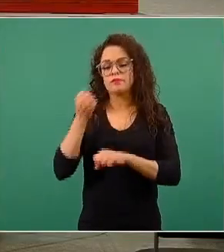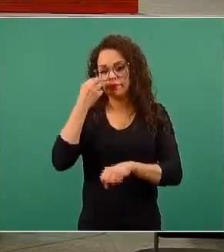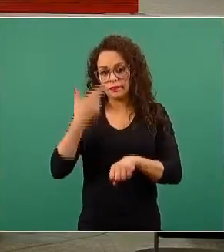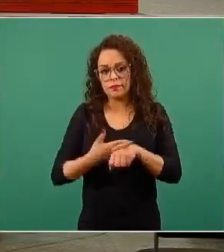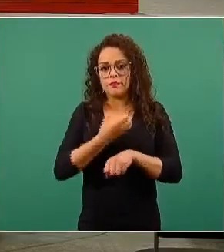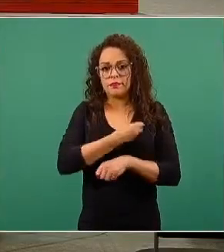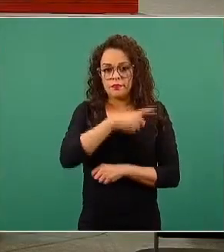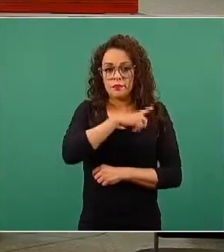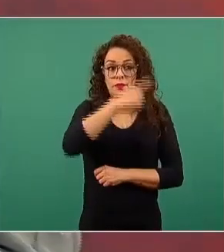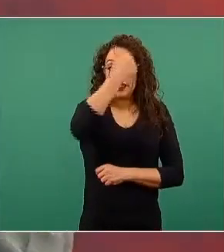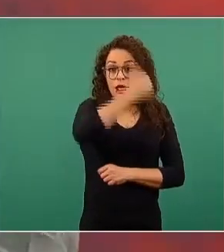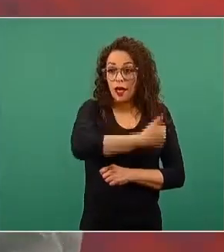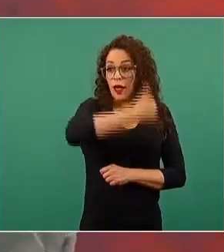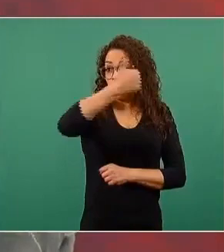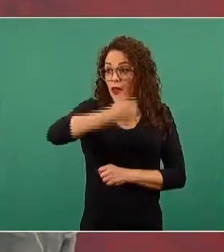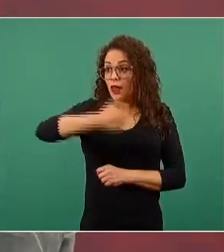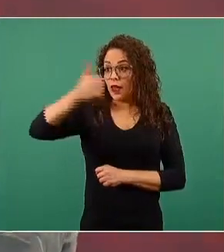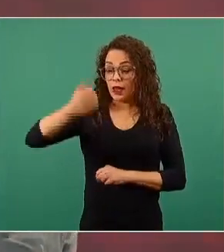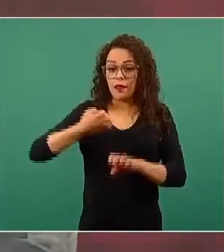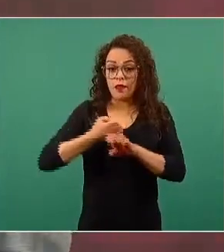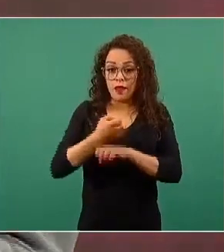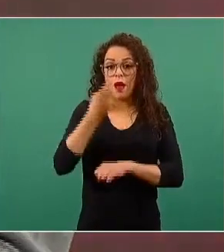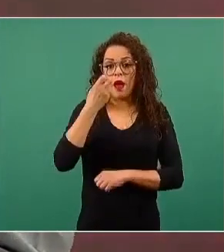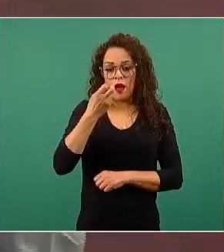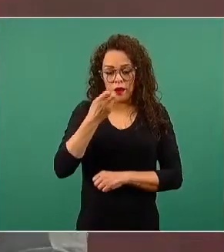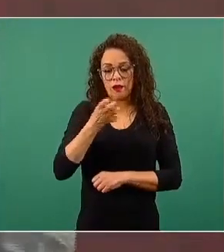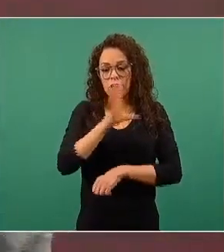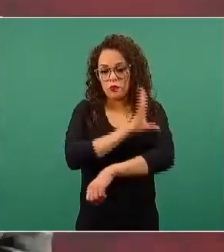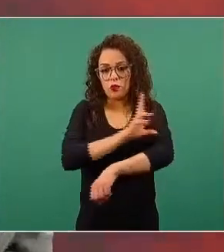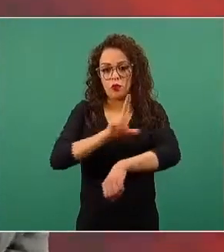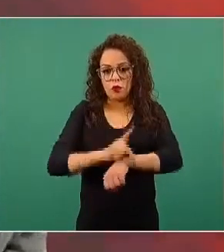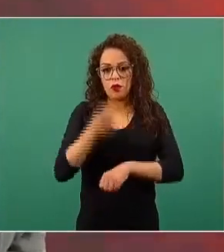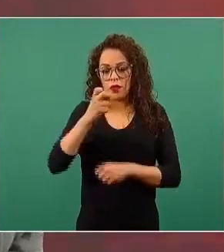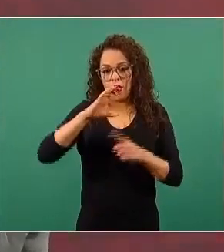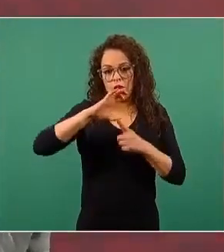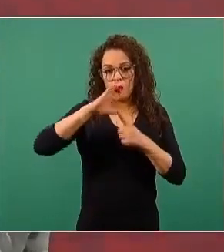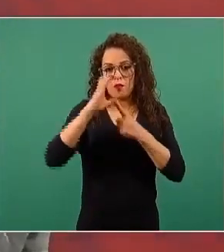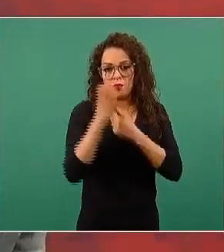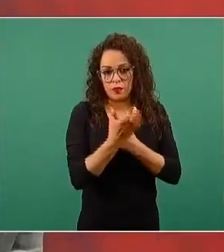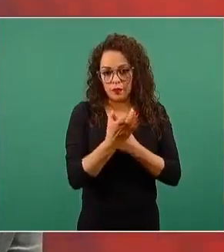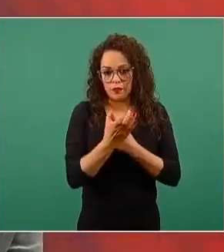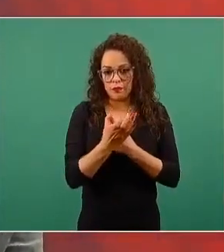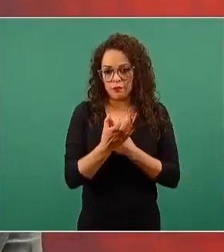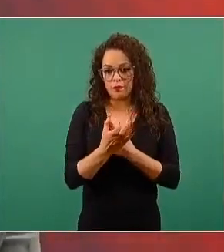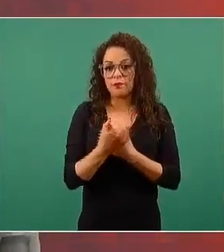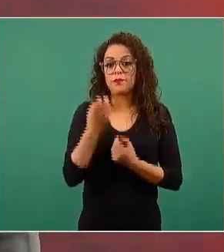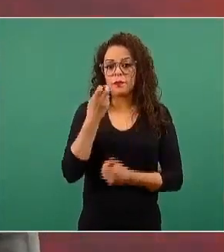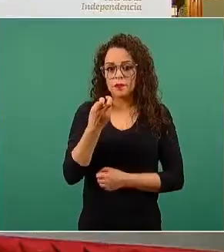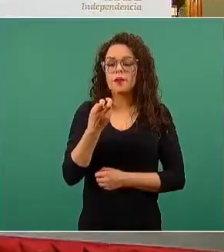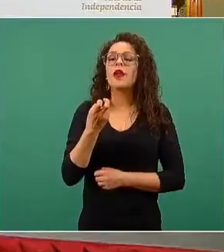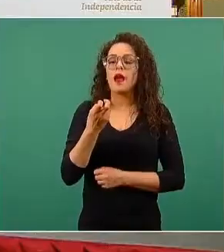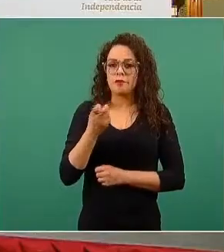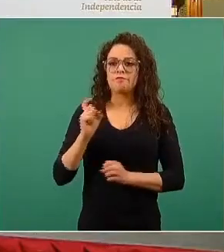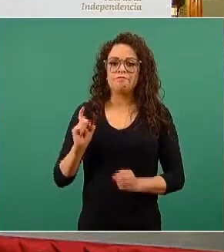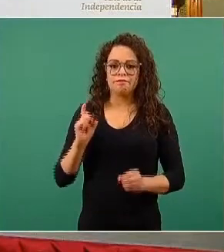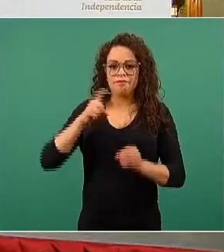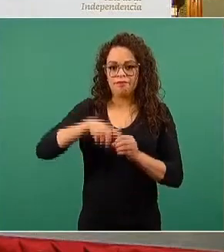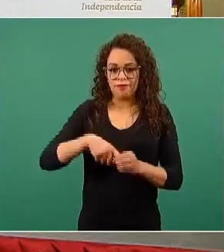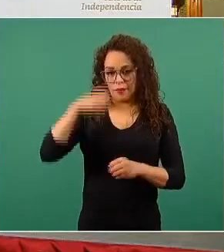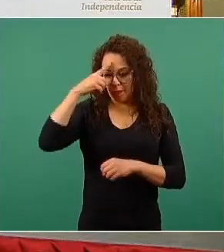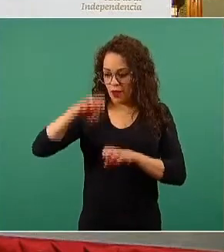las entidades, quienes coordinan al comité y se han integrado al operativo Correcaminos. Yo diría que en